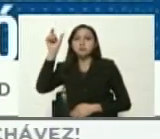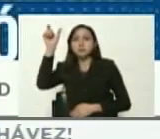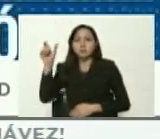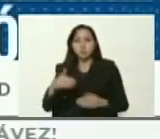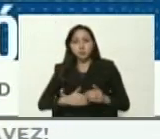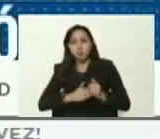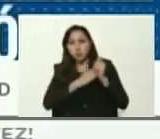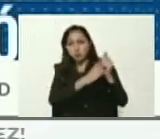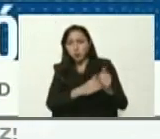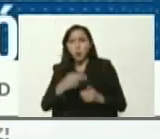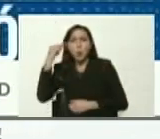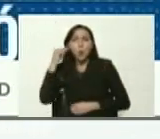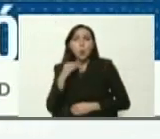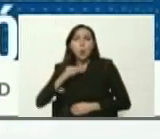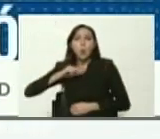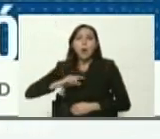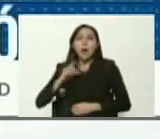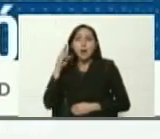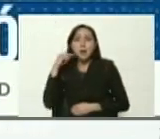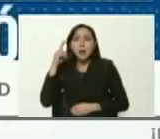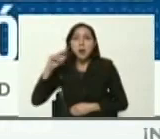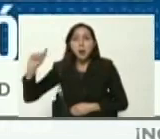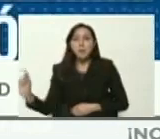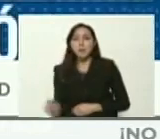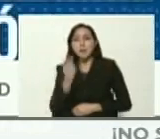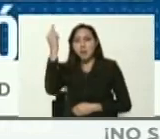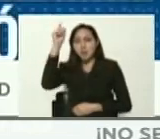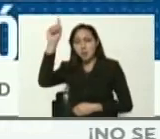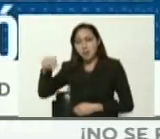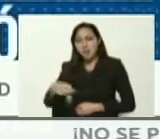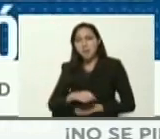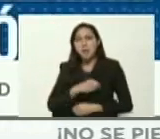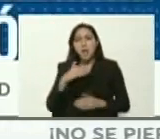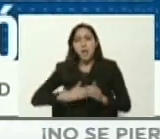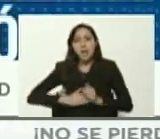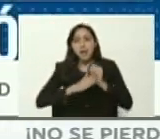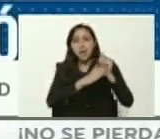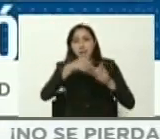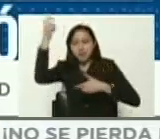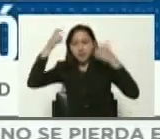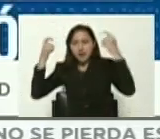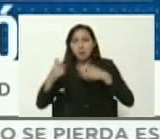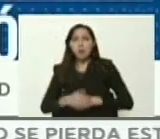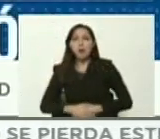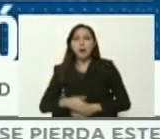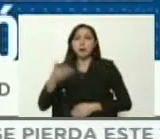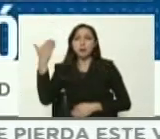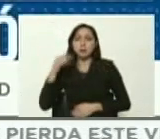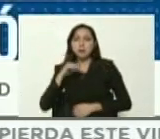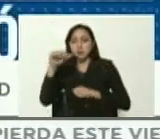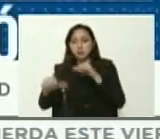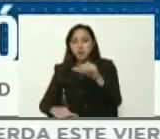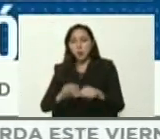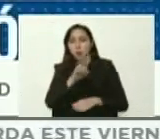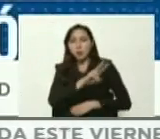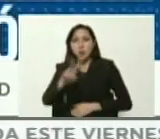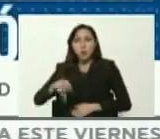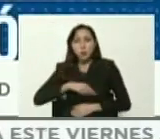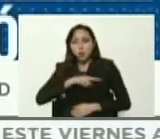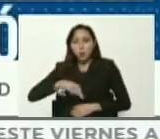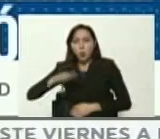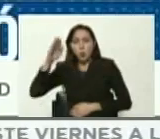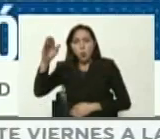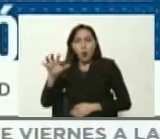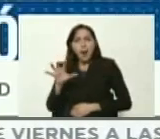desde Bolívar, desde el Negro primero, desde Zamora y ahora con Chávez en el siglo XXI. Nuestro destino es ser